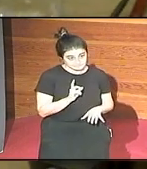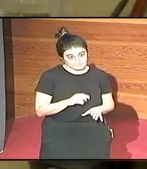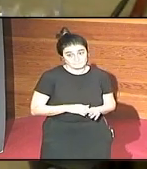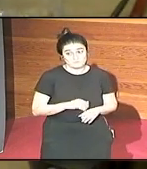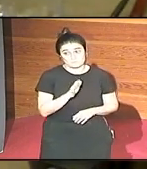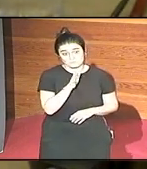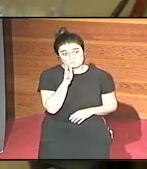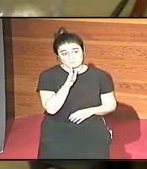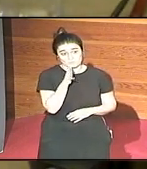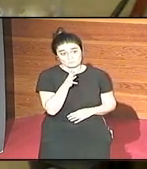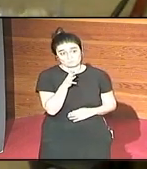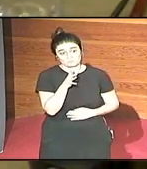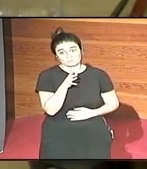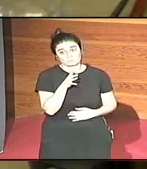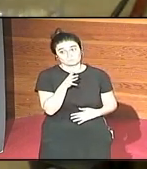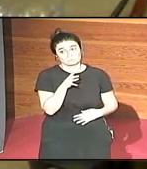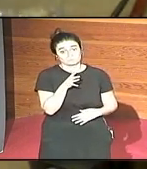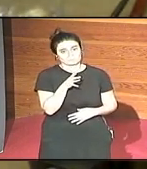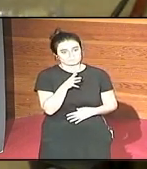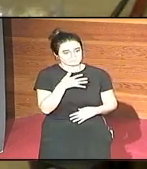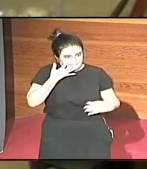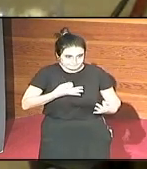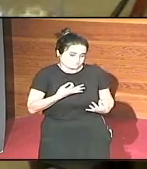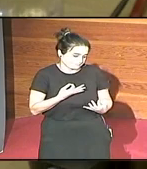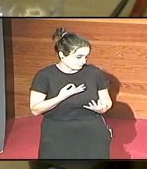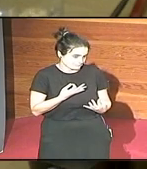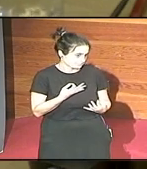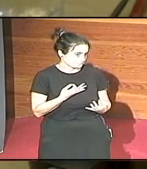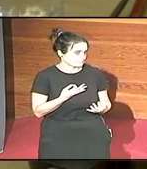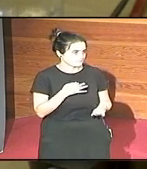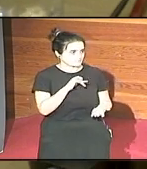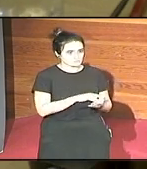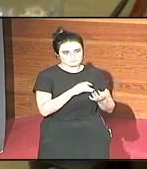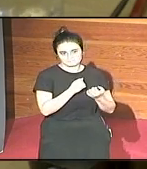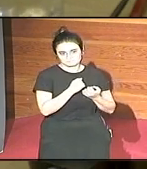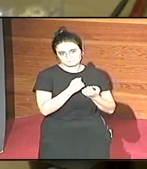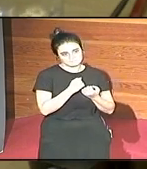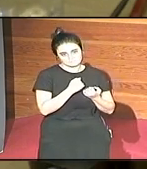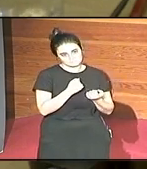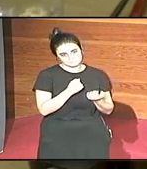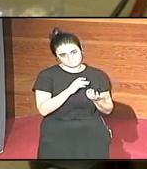porque eran imposibles, era imposible que fueran